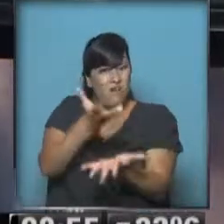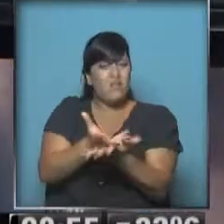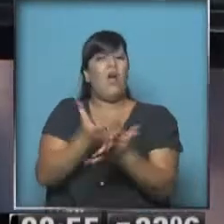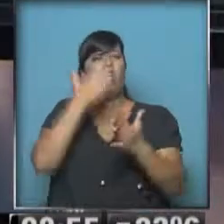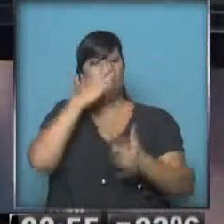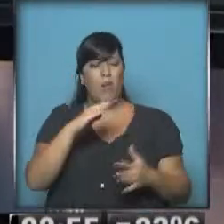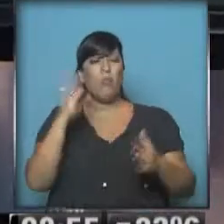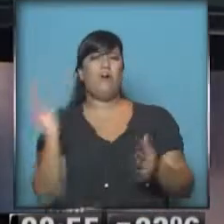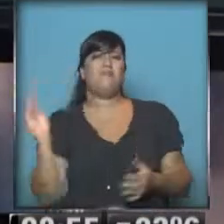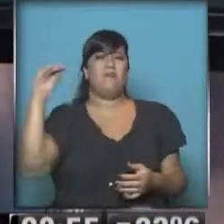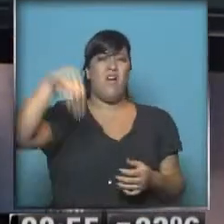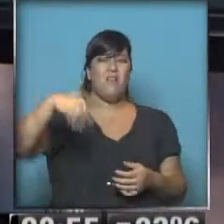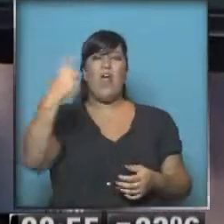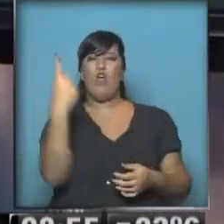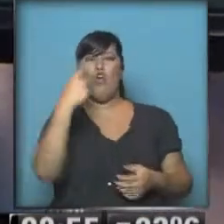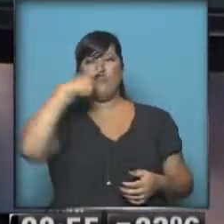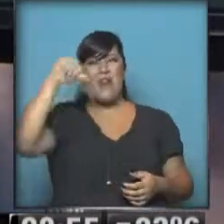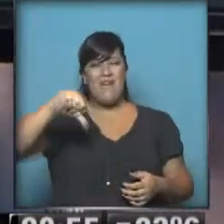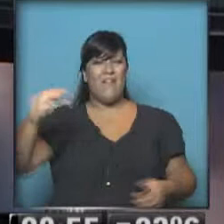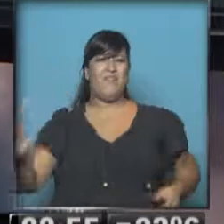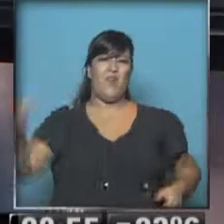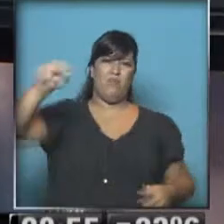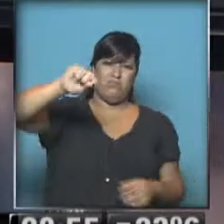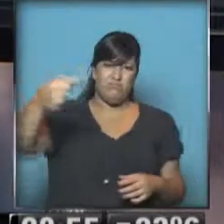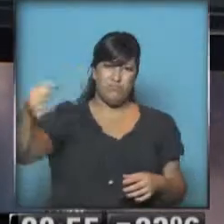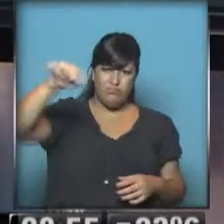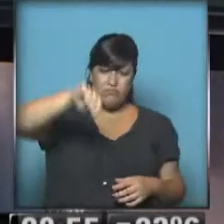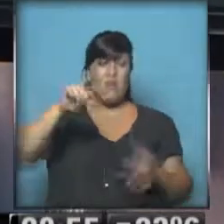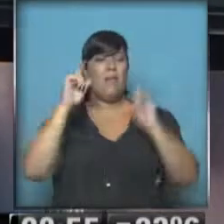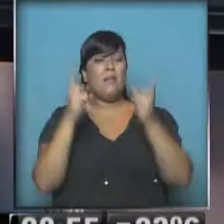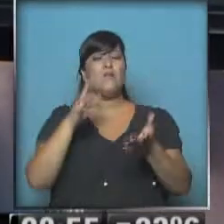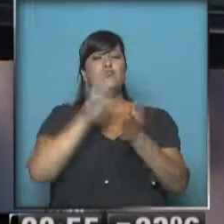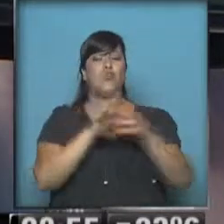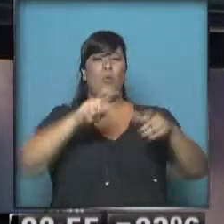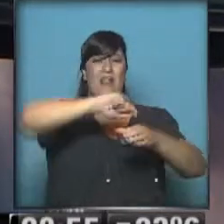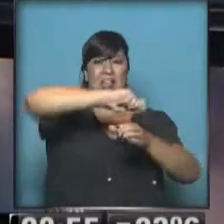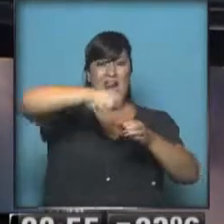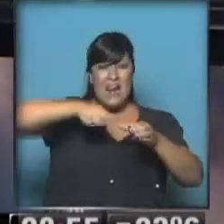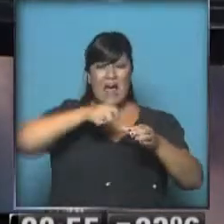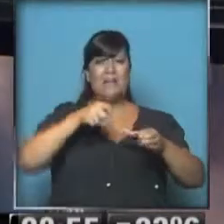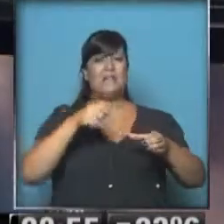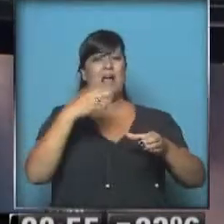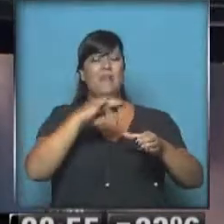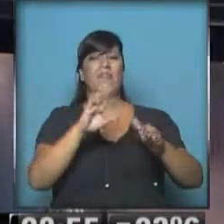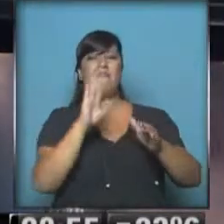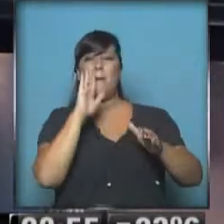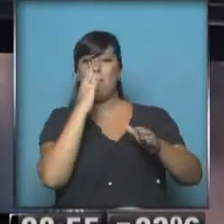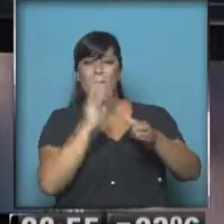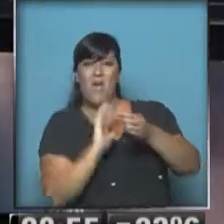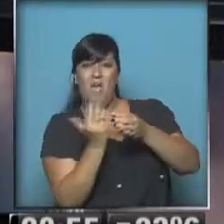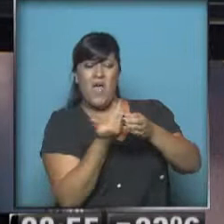igualmente las dos gotas de lavandina y con respecto a las latas lo que voy a hacer es sacarle el papel que tiene alrededor